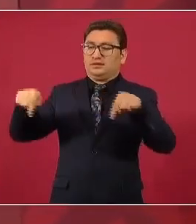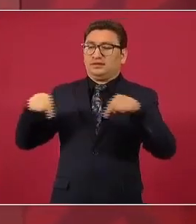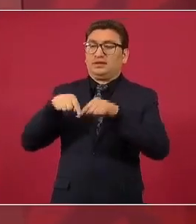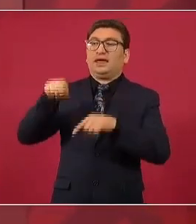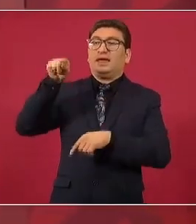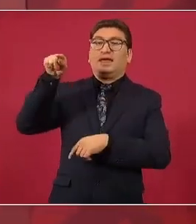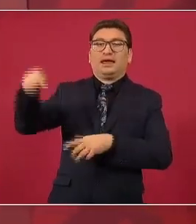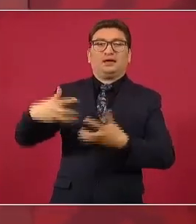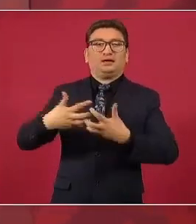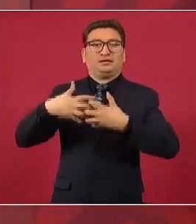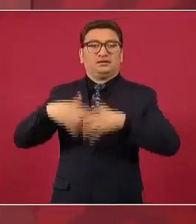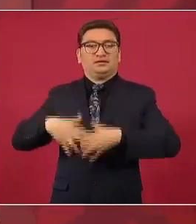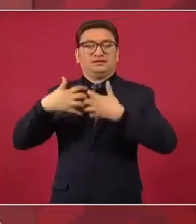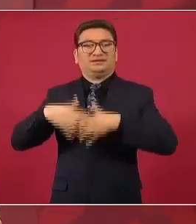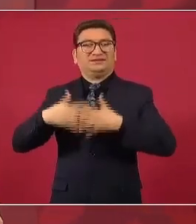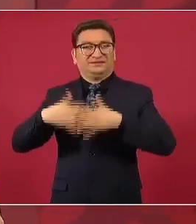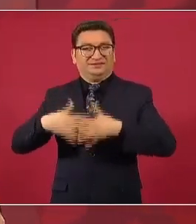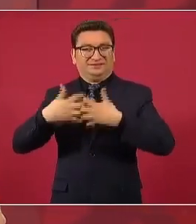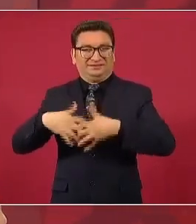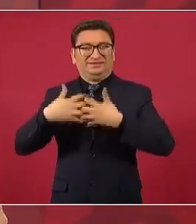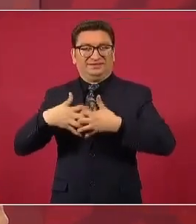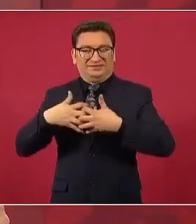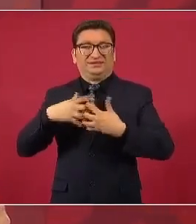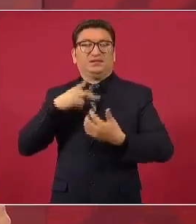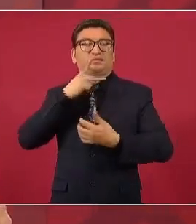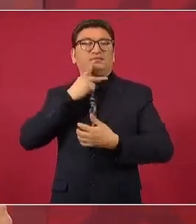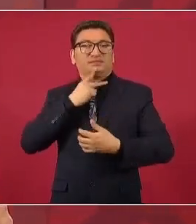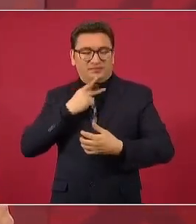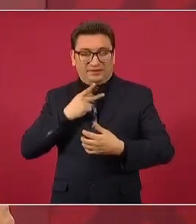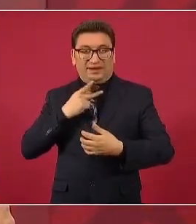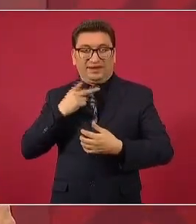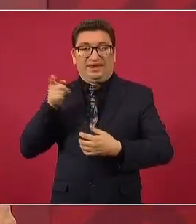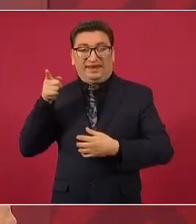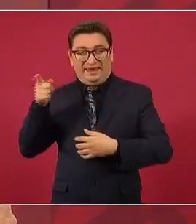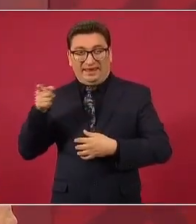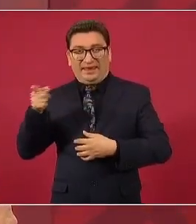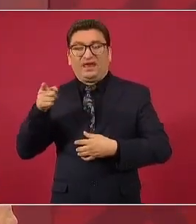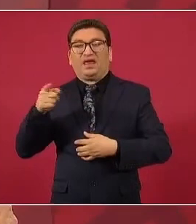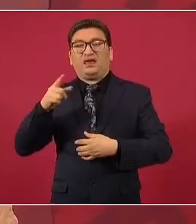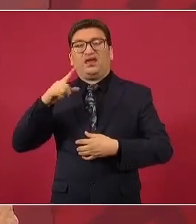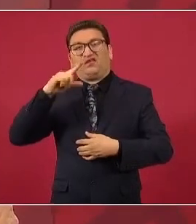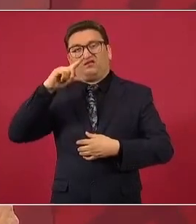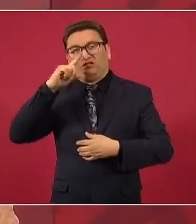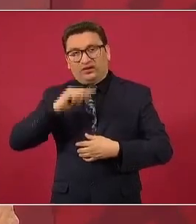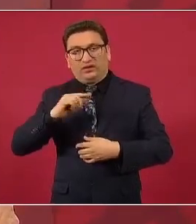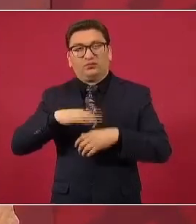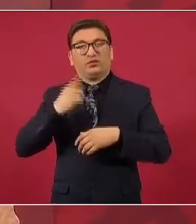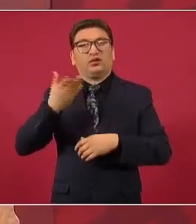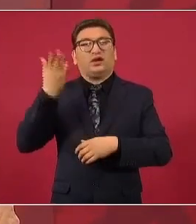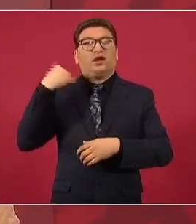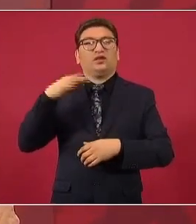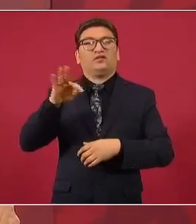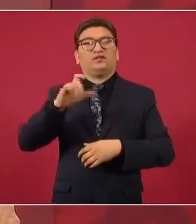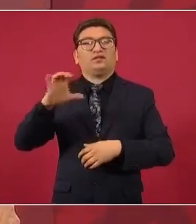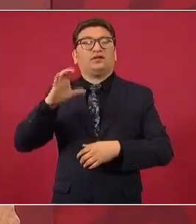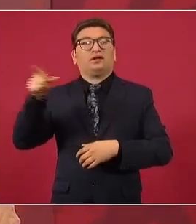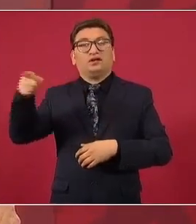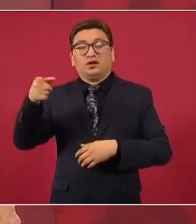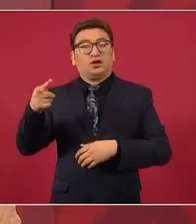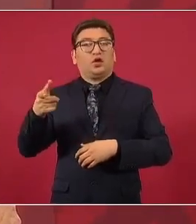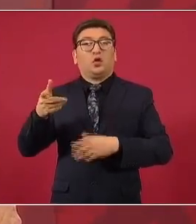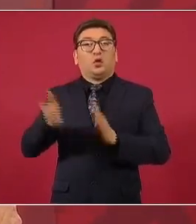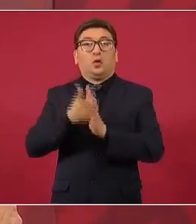refinería fallida, la que supuestamente iba a construir el gobierno de Calderón y que solo hicieron la